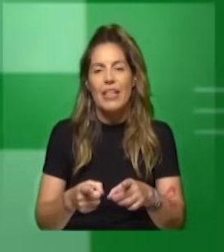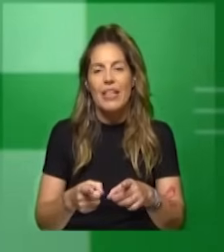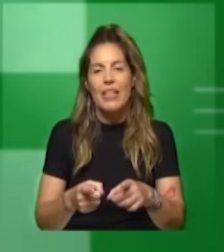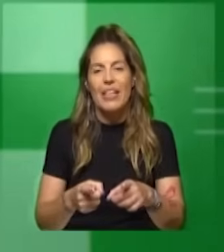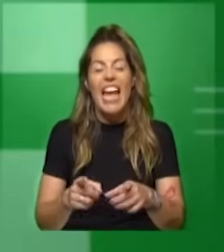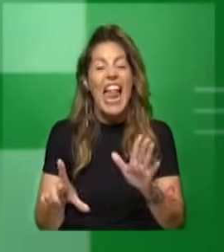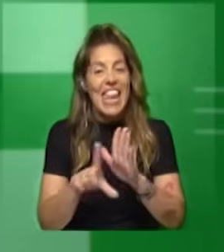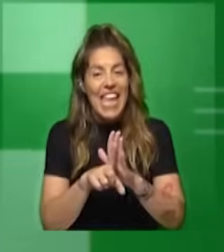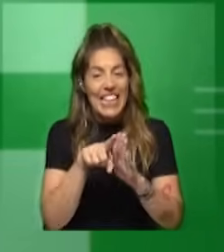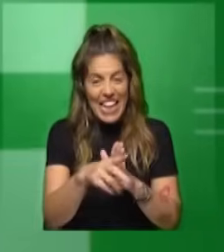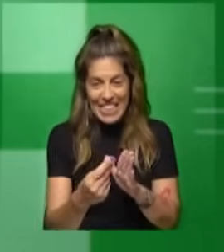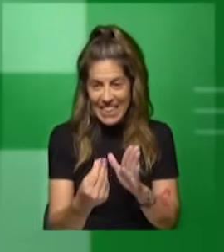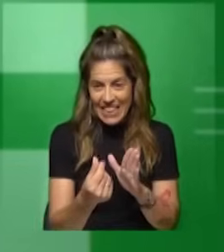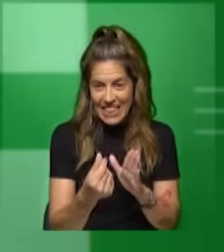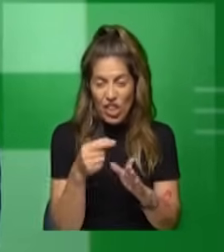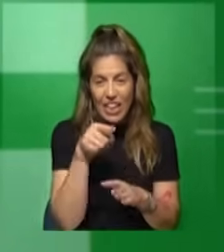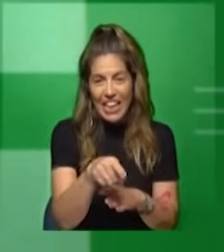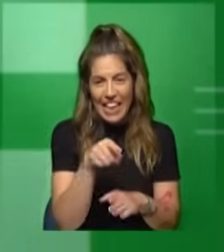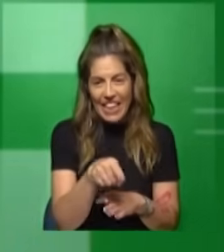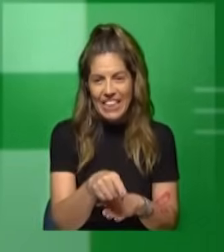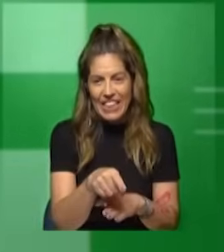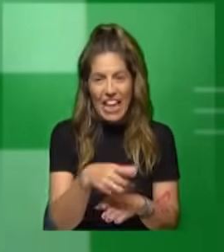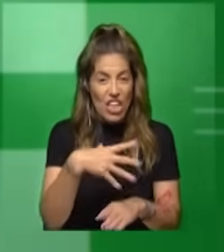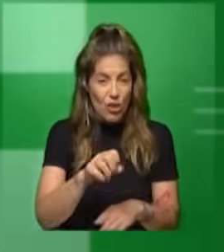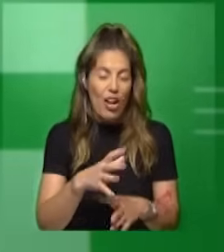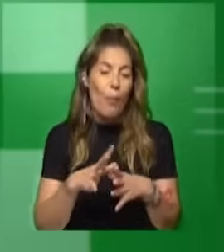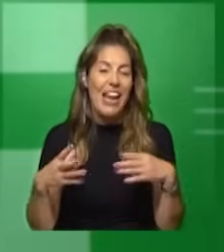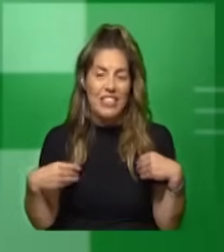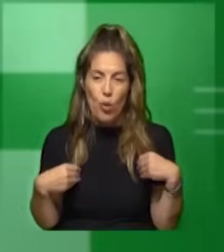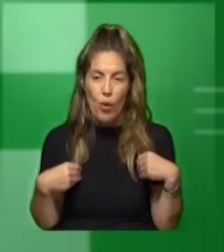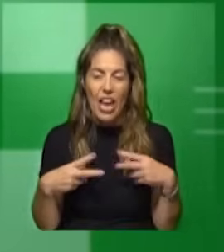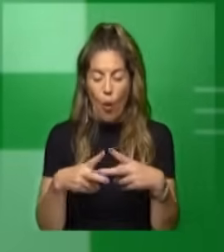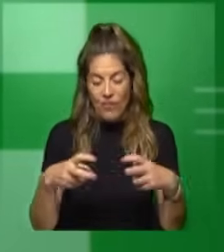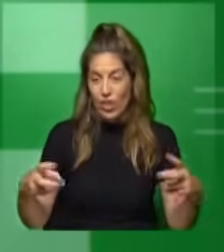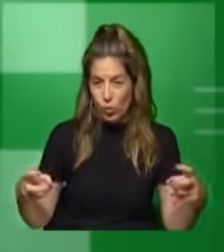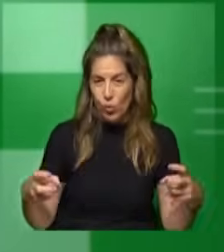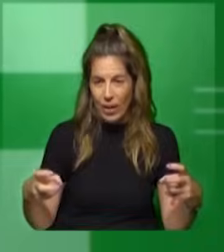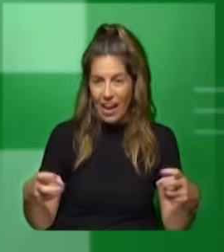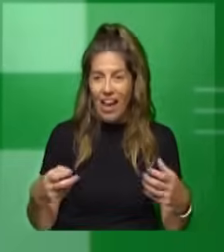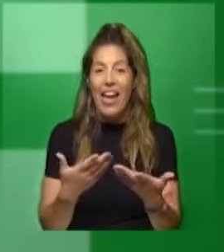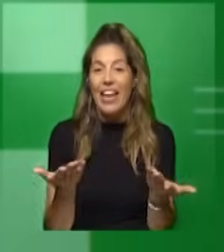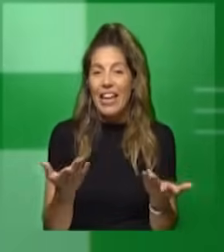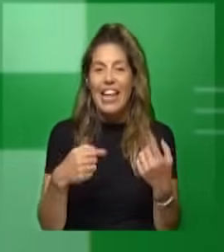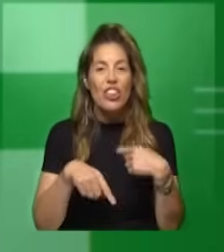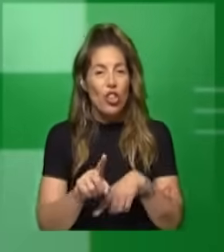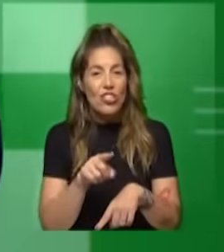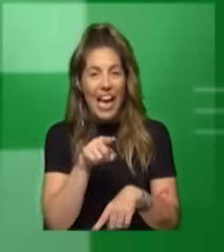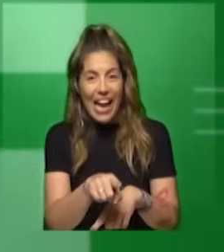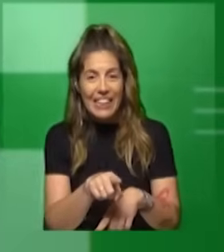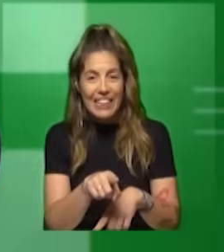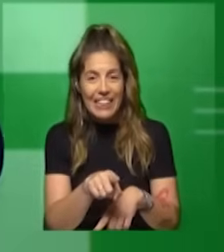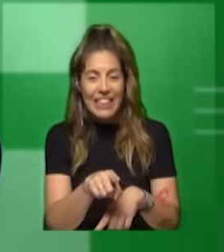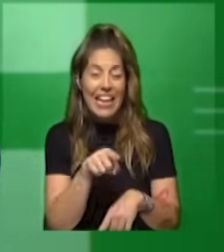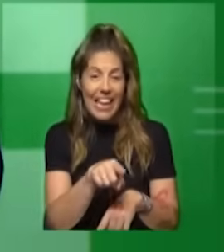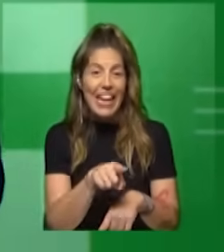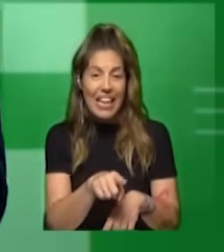ley que esa plata tiene que ir para las escuelas o para la infraestructura. O sea que tiene. Y ahí agarraron, entonces